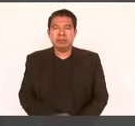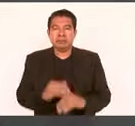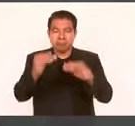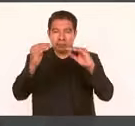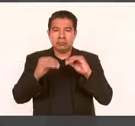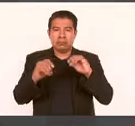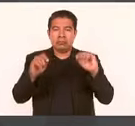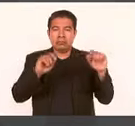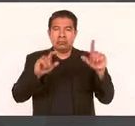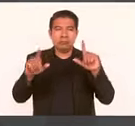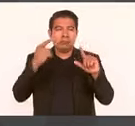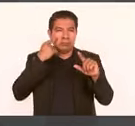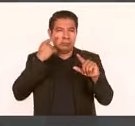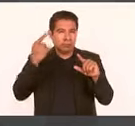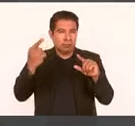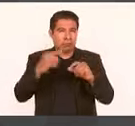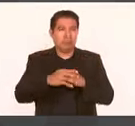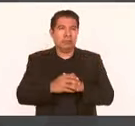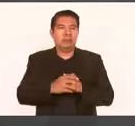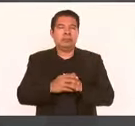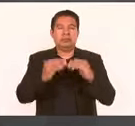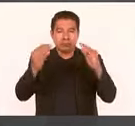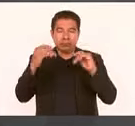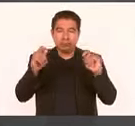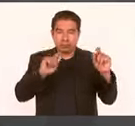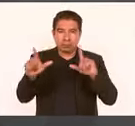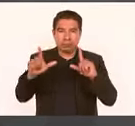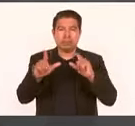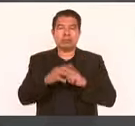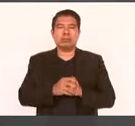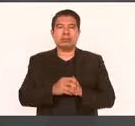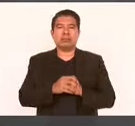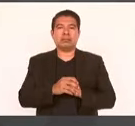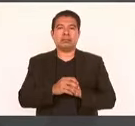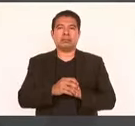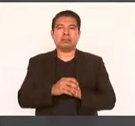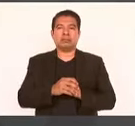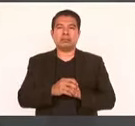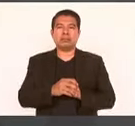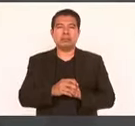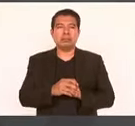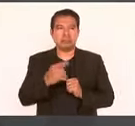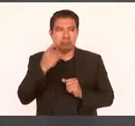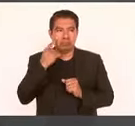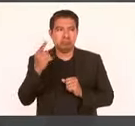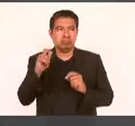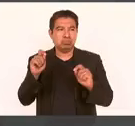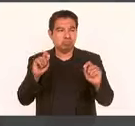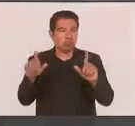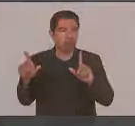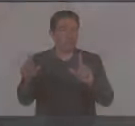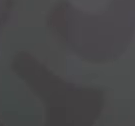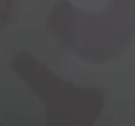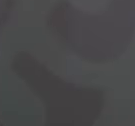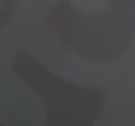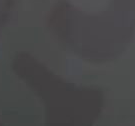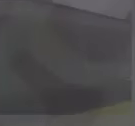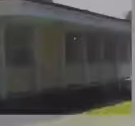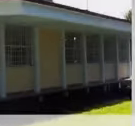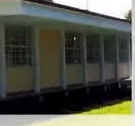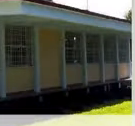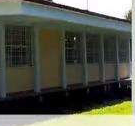la presentación pues, pasar las siguientes láminas, que son pues, una pequeñísima muestra de